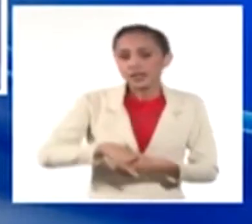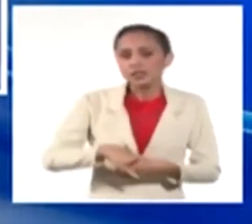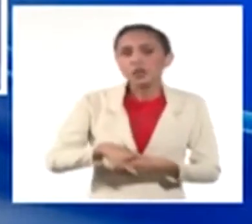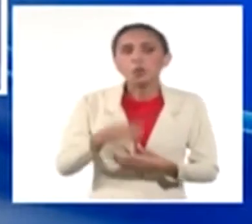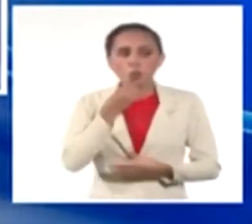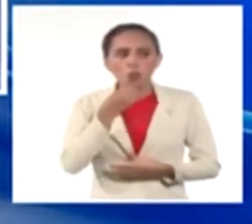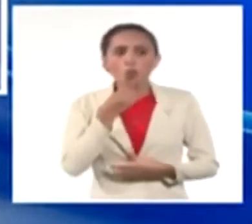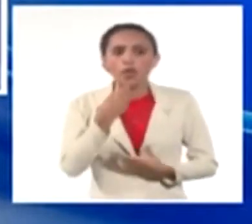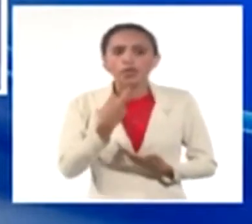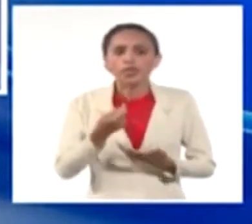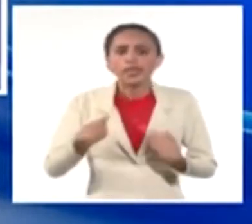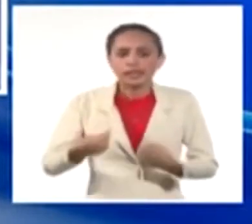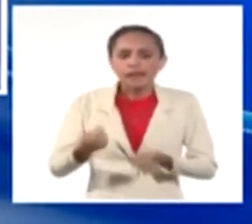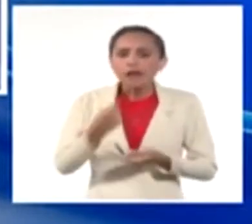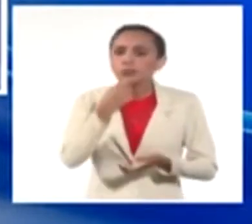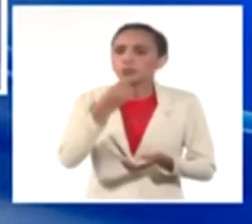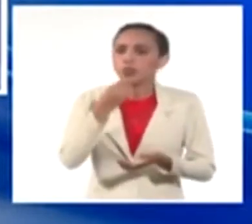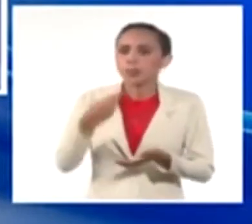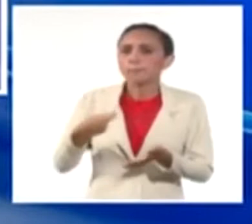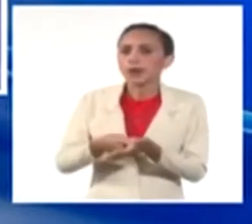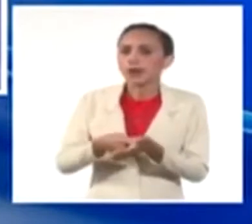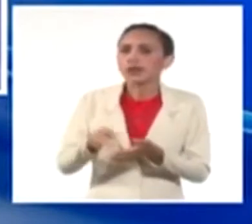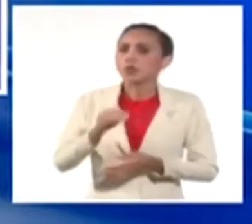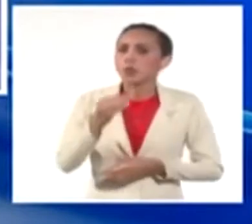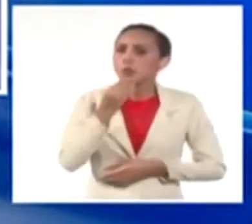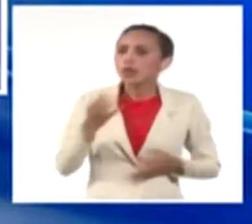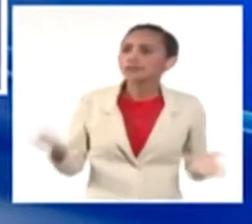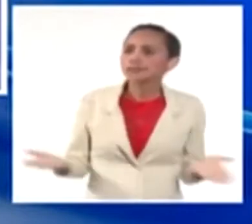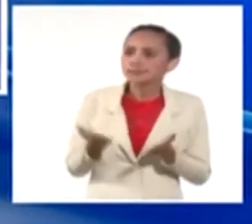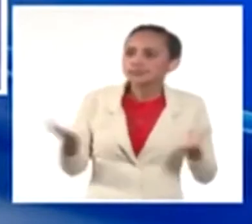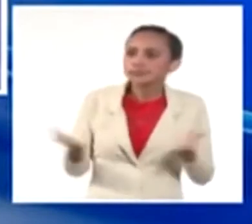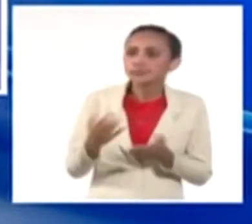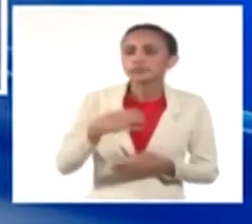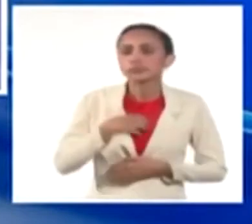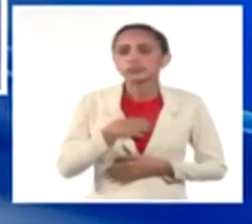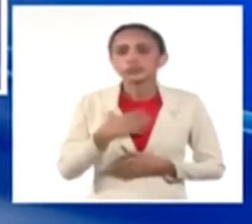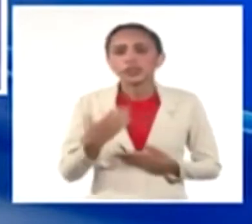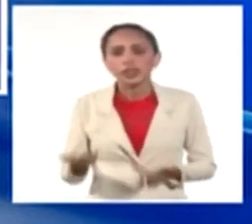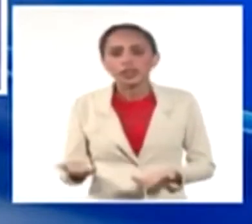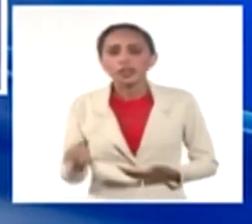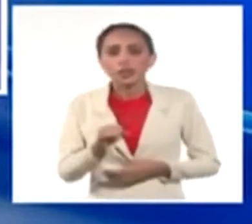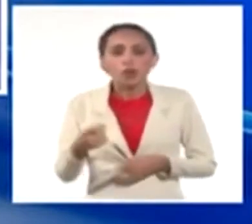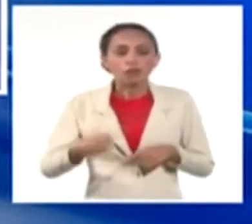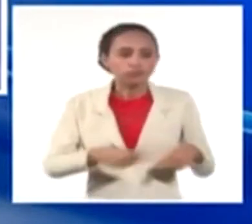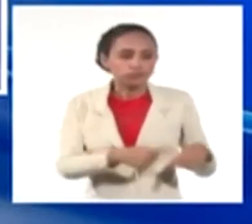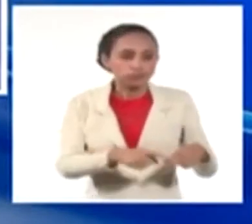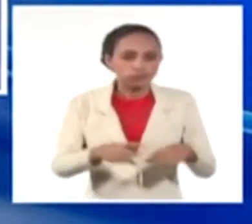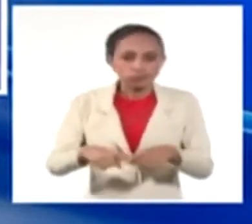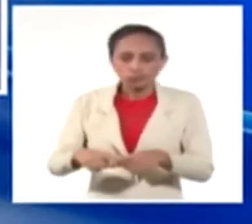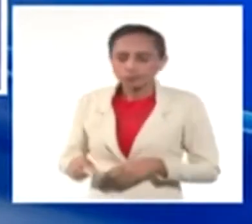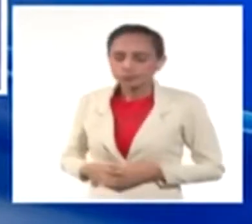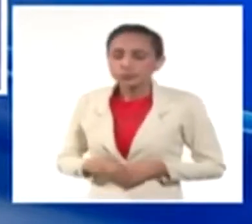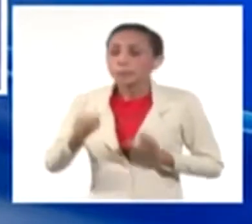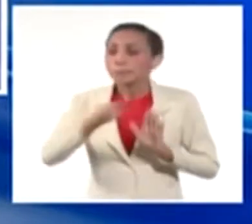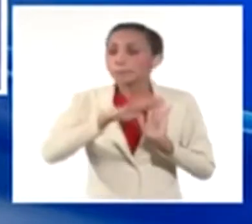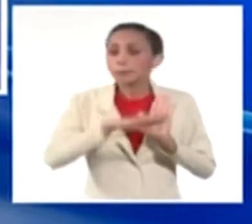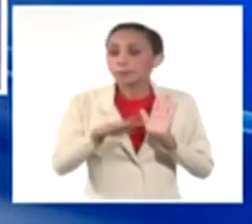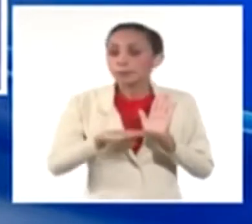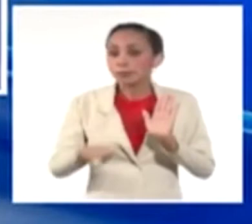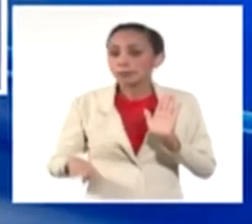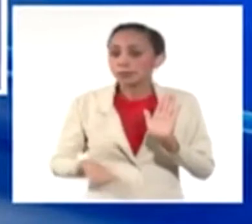e incluso tienen potencial para obtener utilidades. Medidas también que